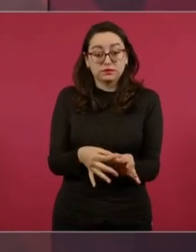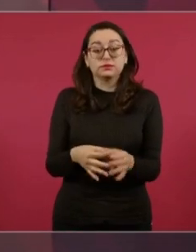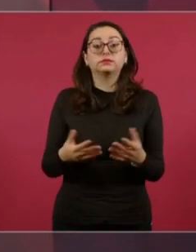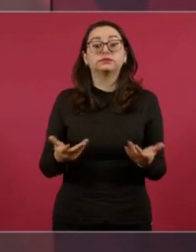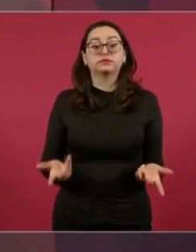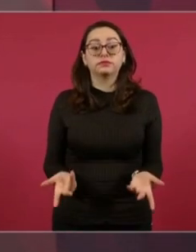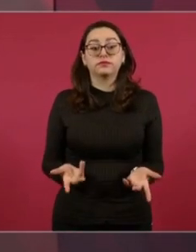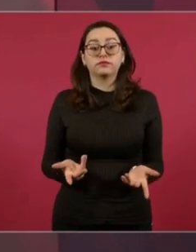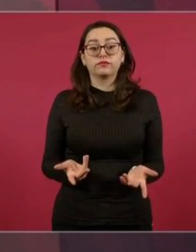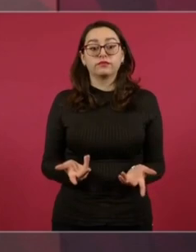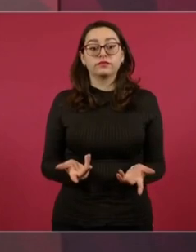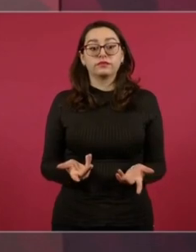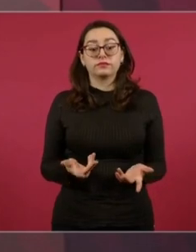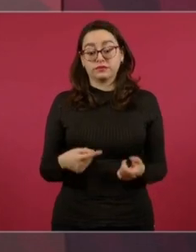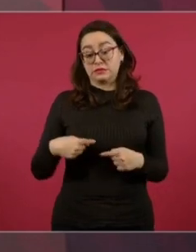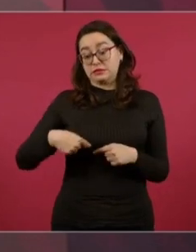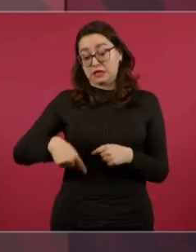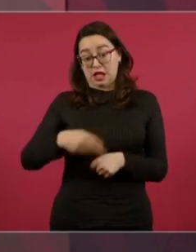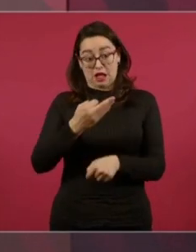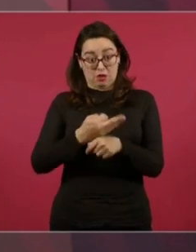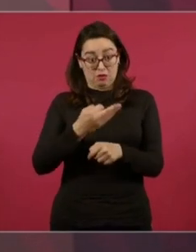hasta el 29 de febrero,